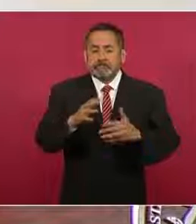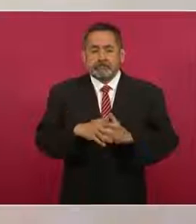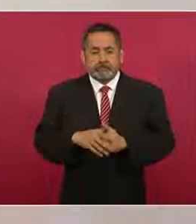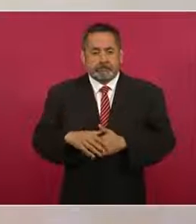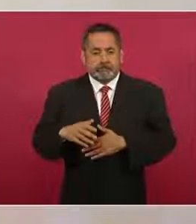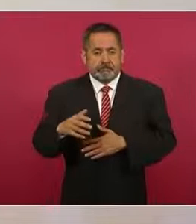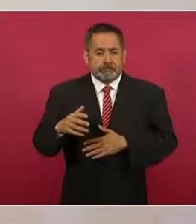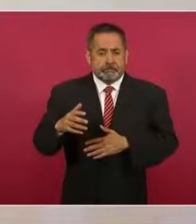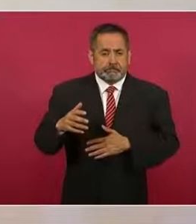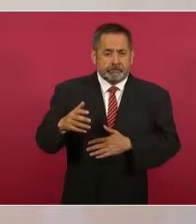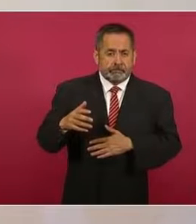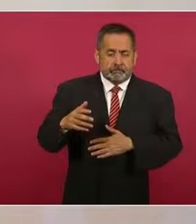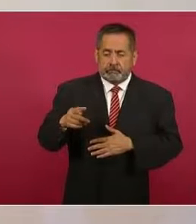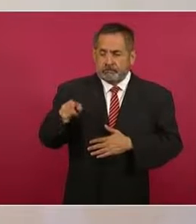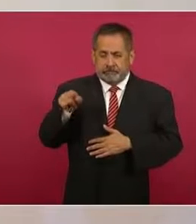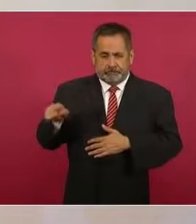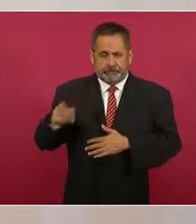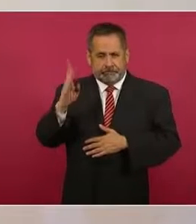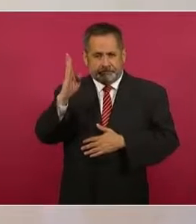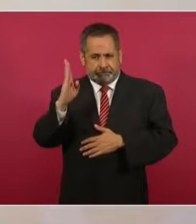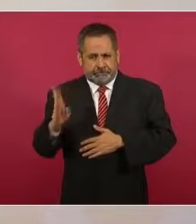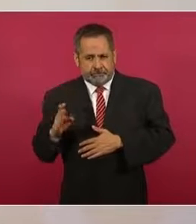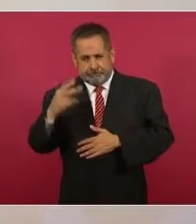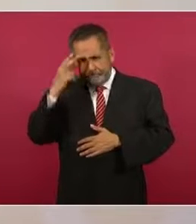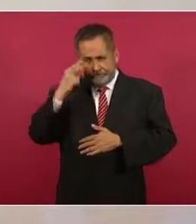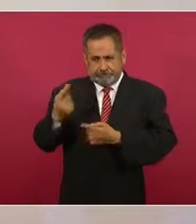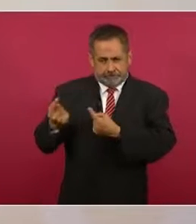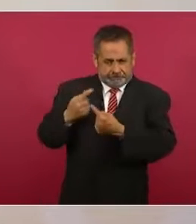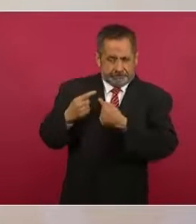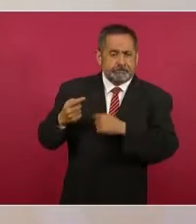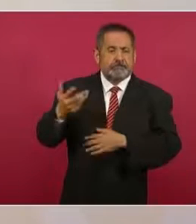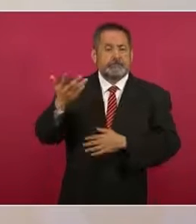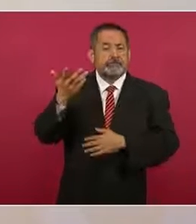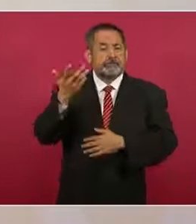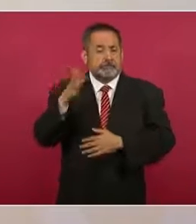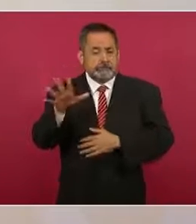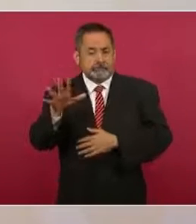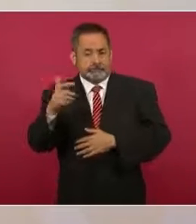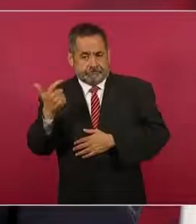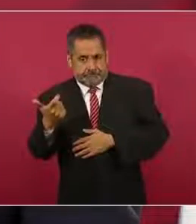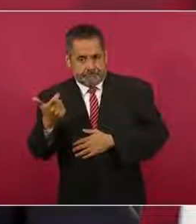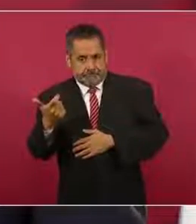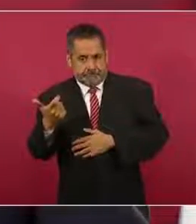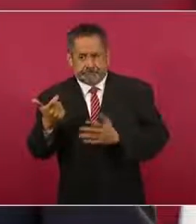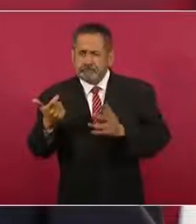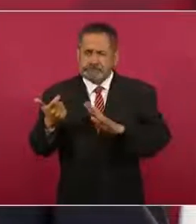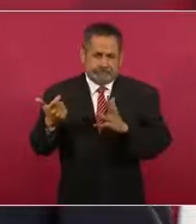10 pesos de comercio, 9 tienen que ver con